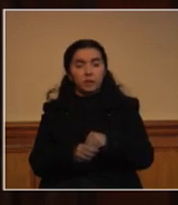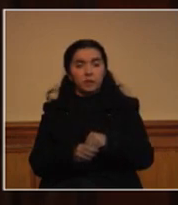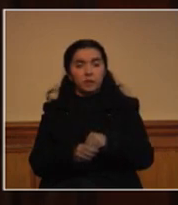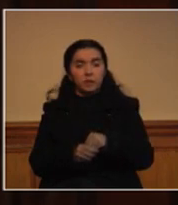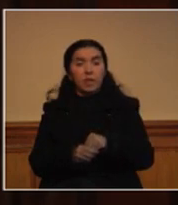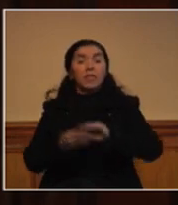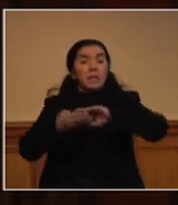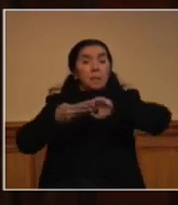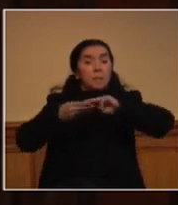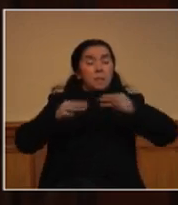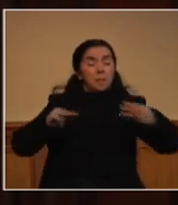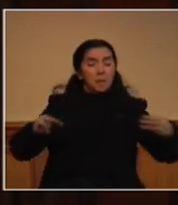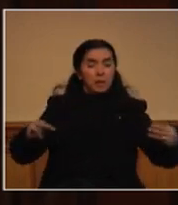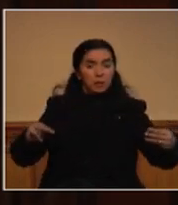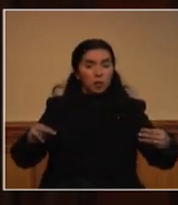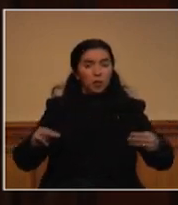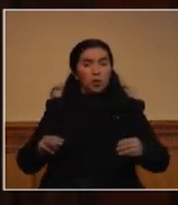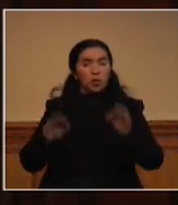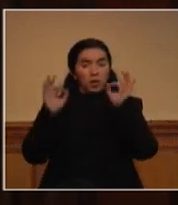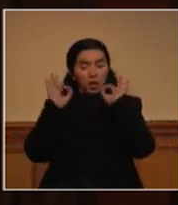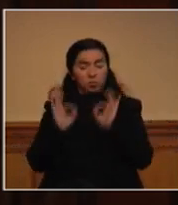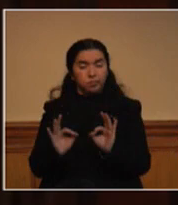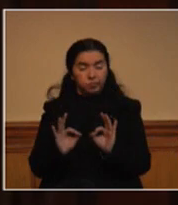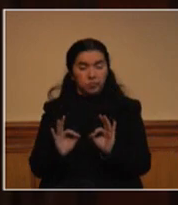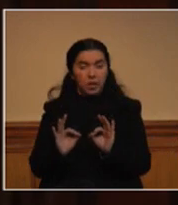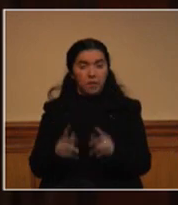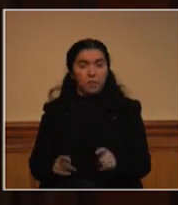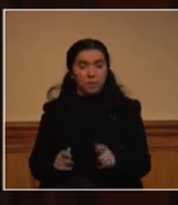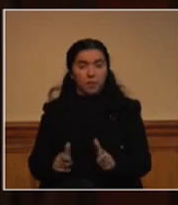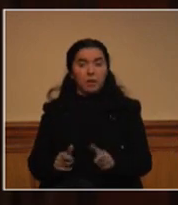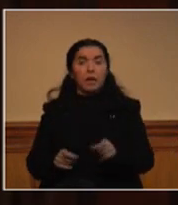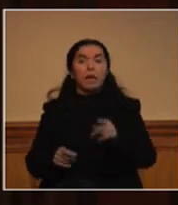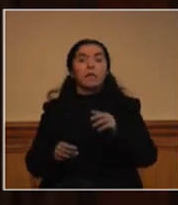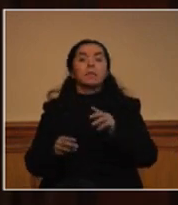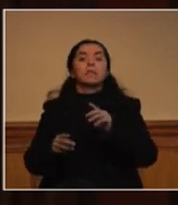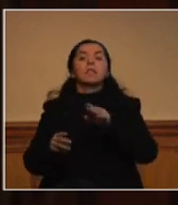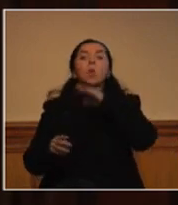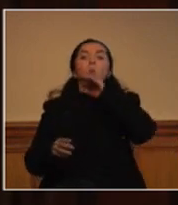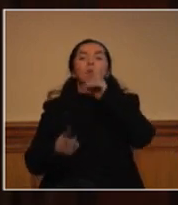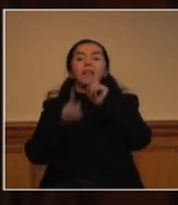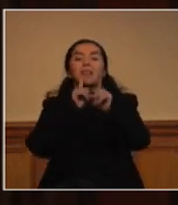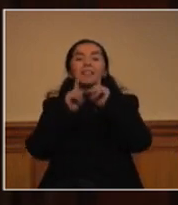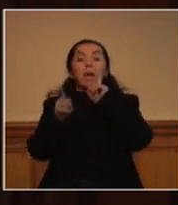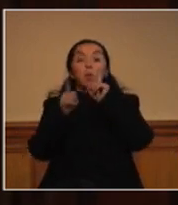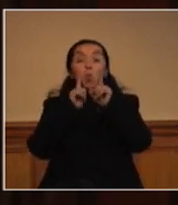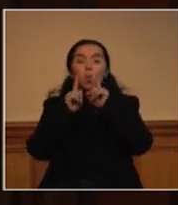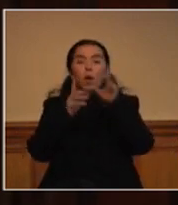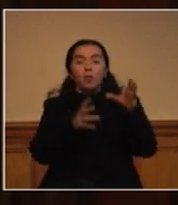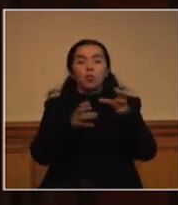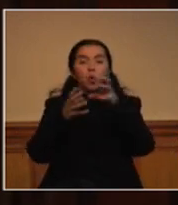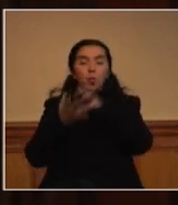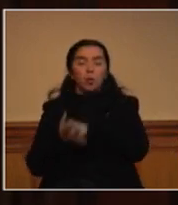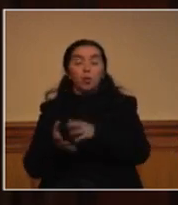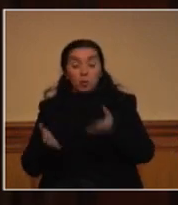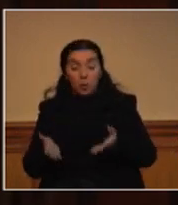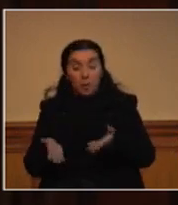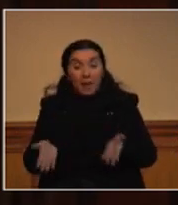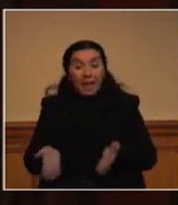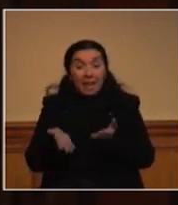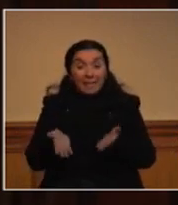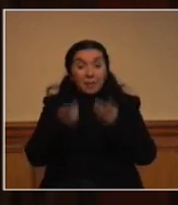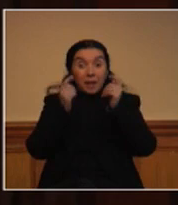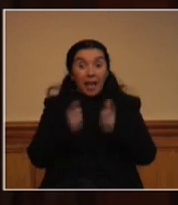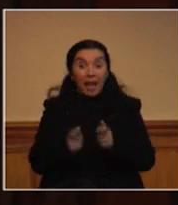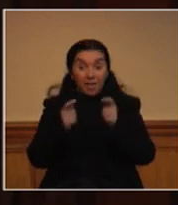de esta metodología eficaz, que es la utilización del cuento como recurso para estimular las